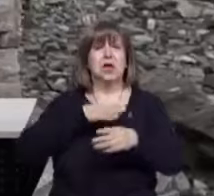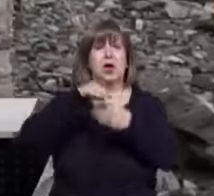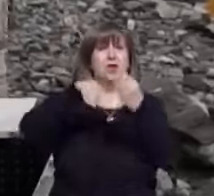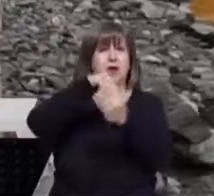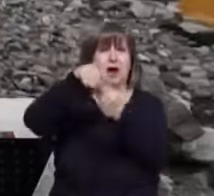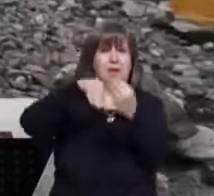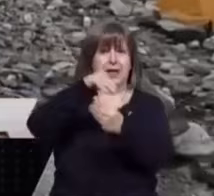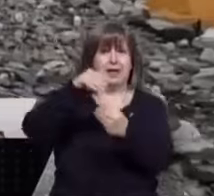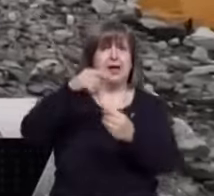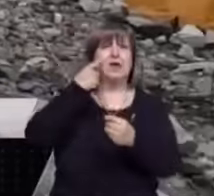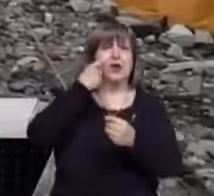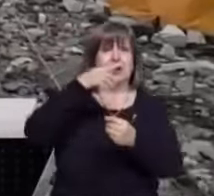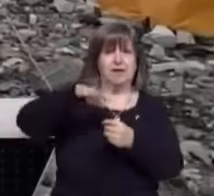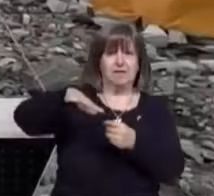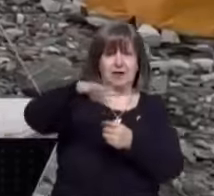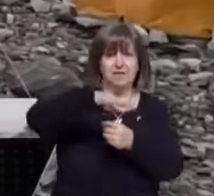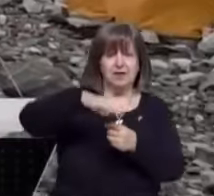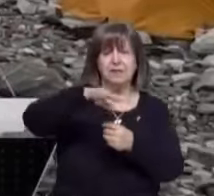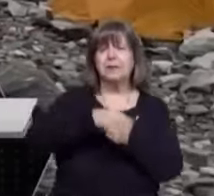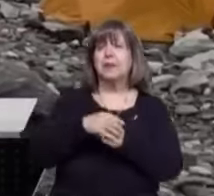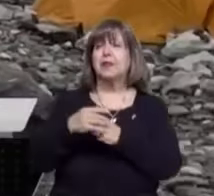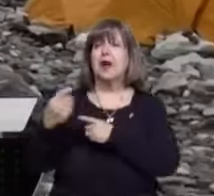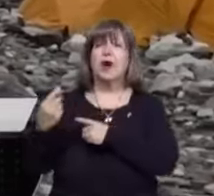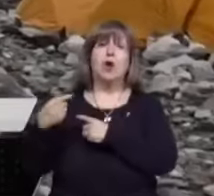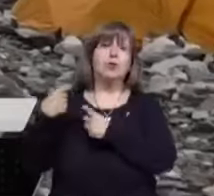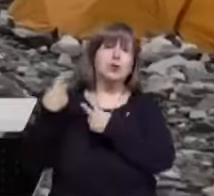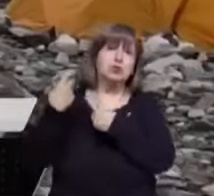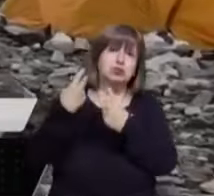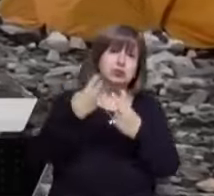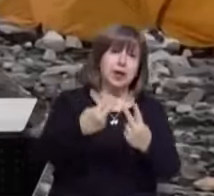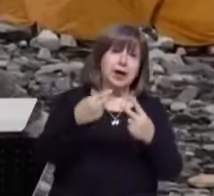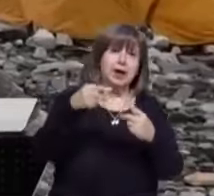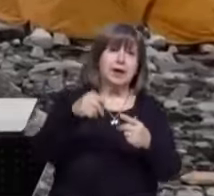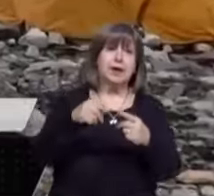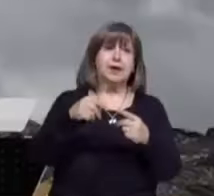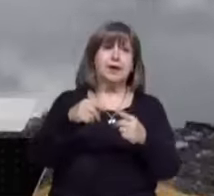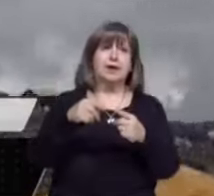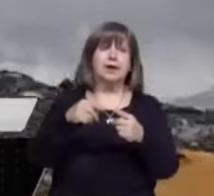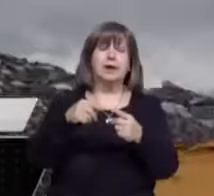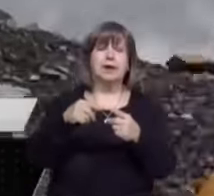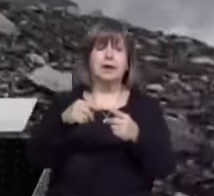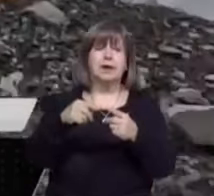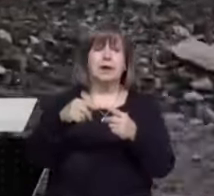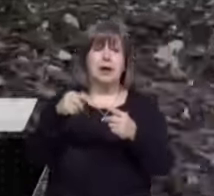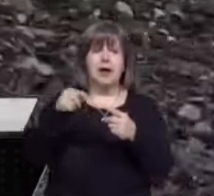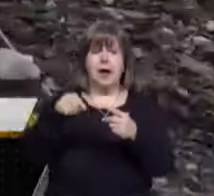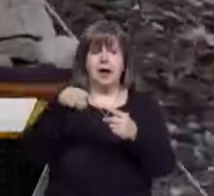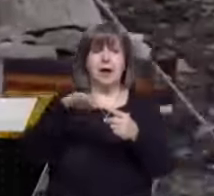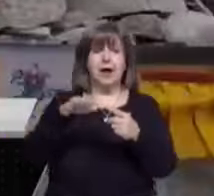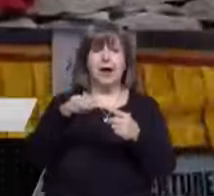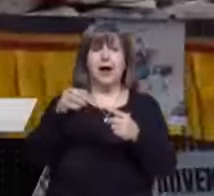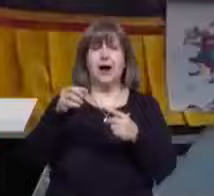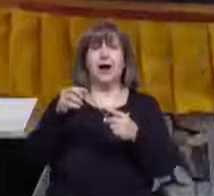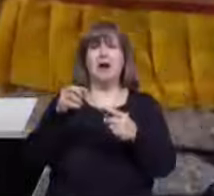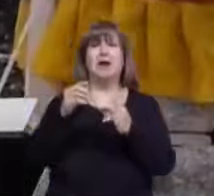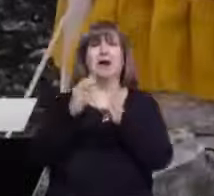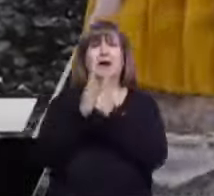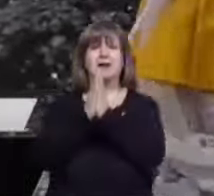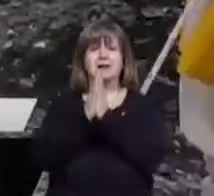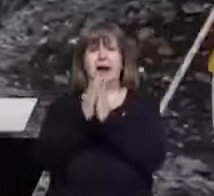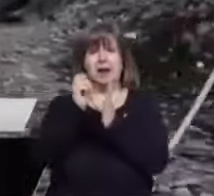familias. Y después, con cada expedición que viene, también se hace una puya por expedición. Acá viene y se les reza a la